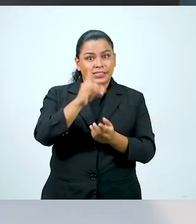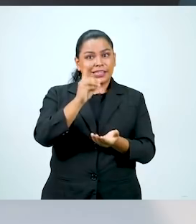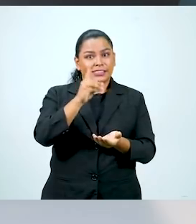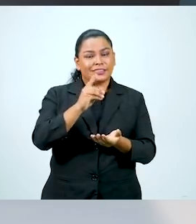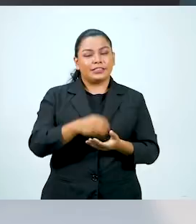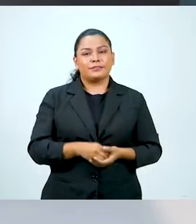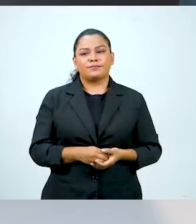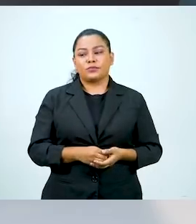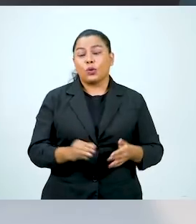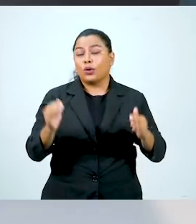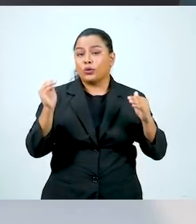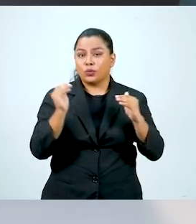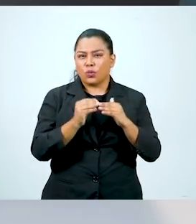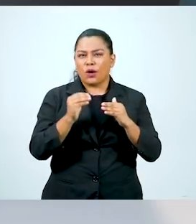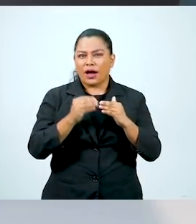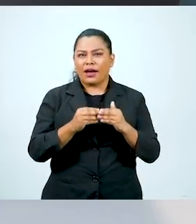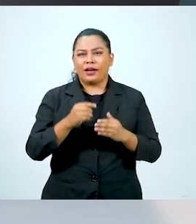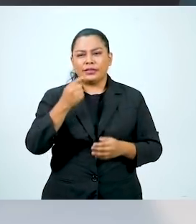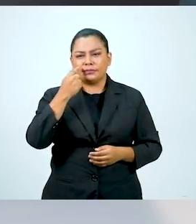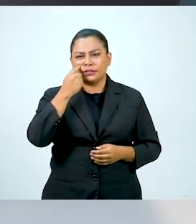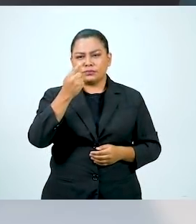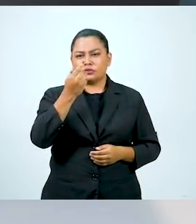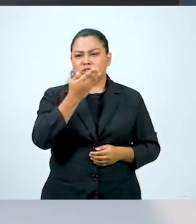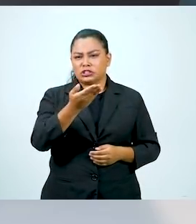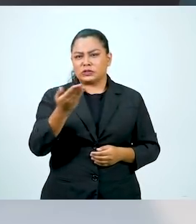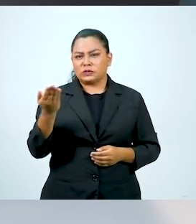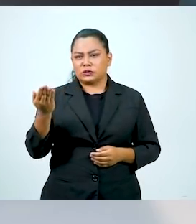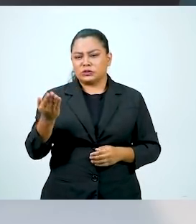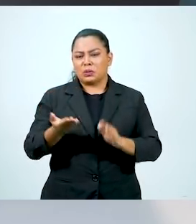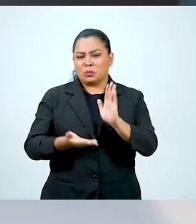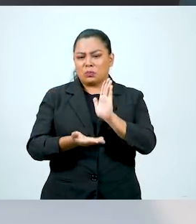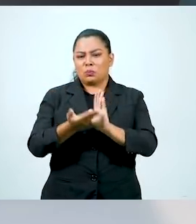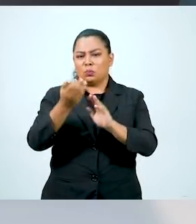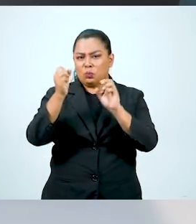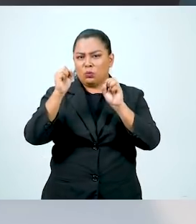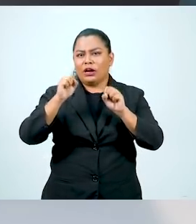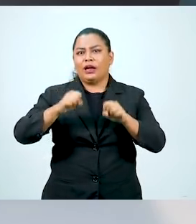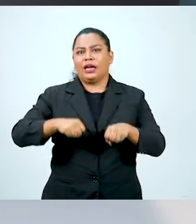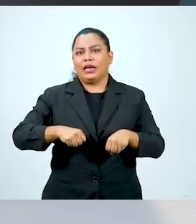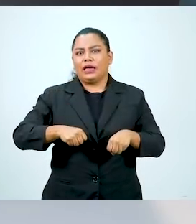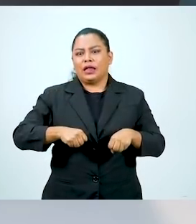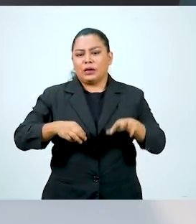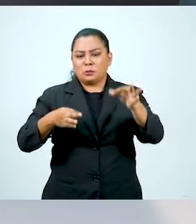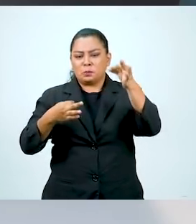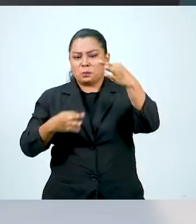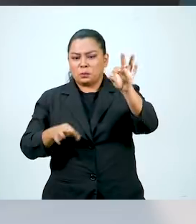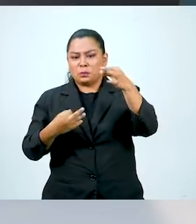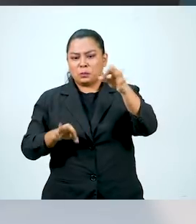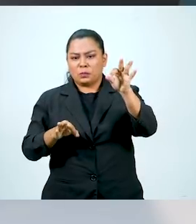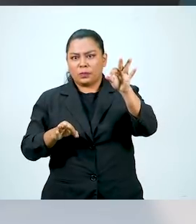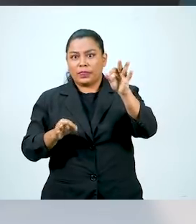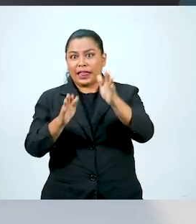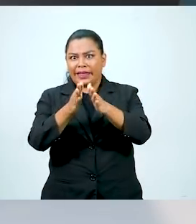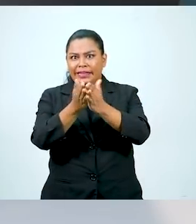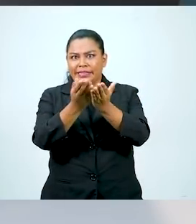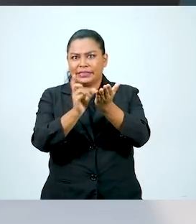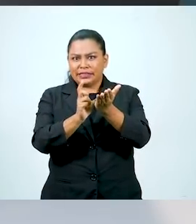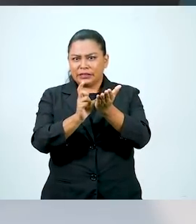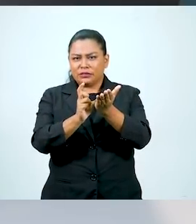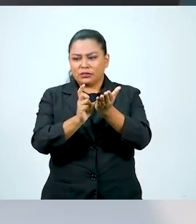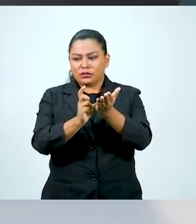didáctica. También, además de los elementos para el desarrollo de las páginas del libro de